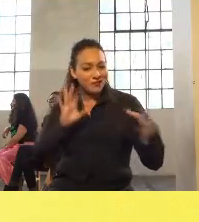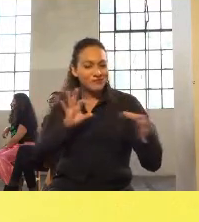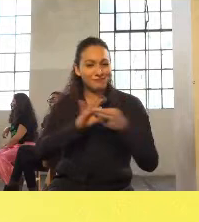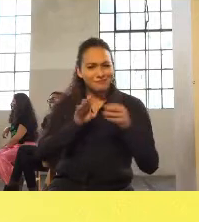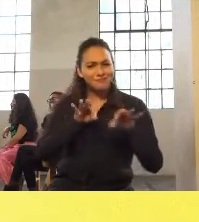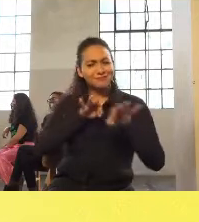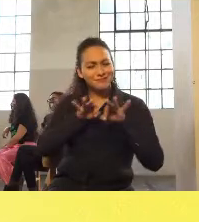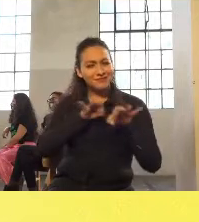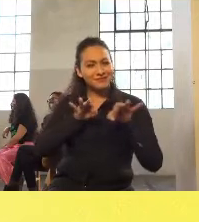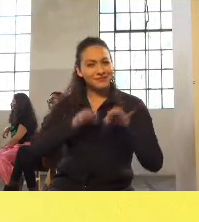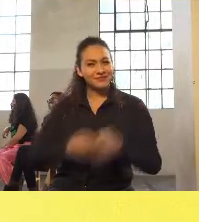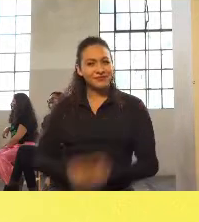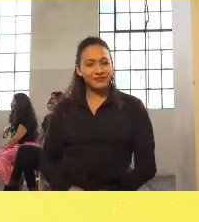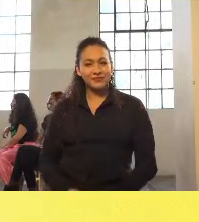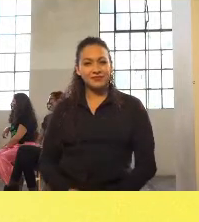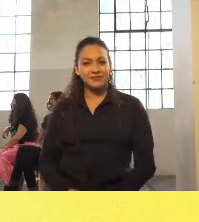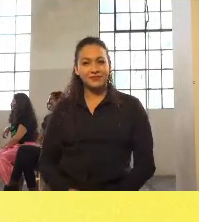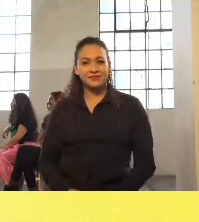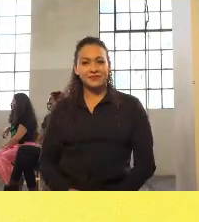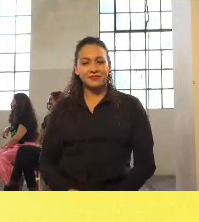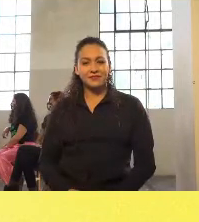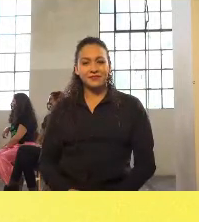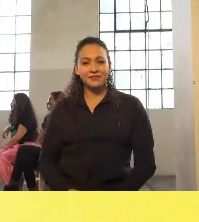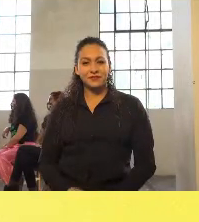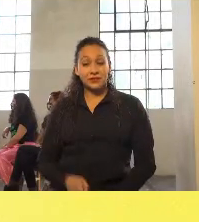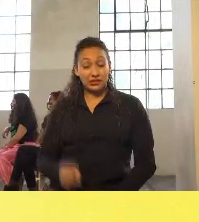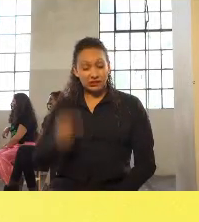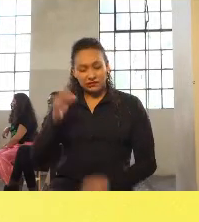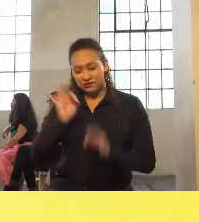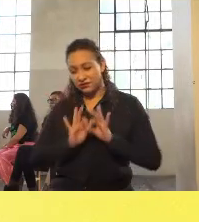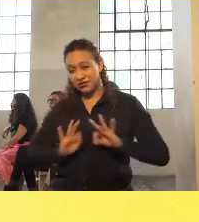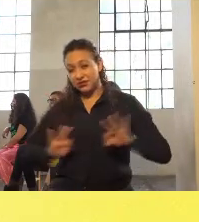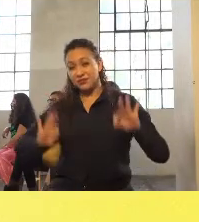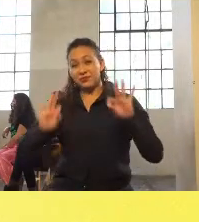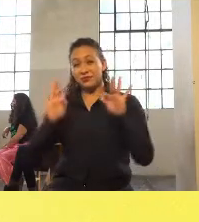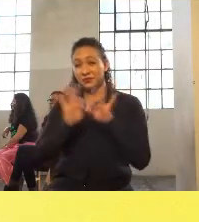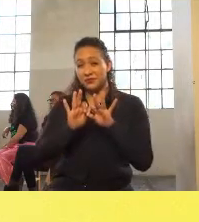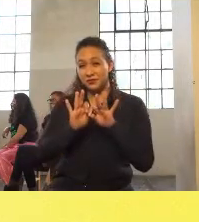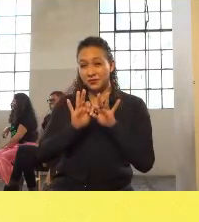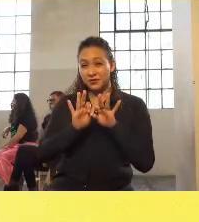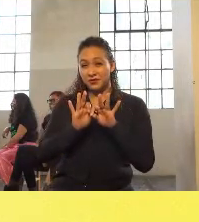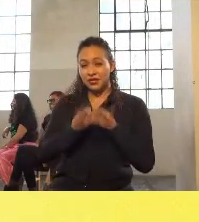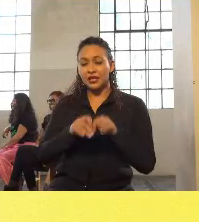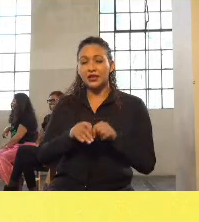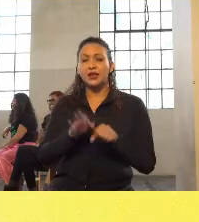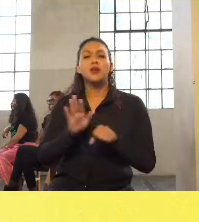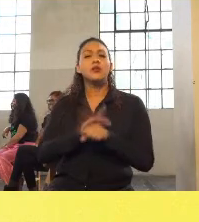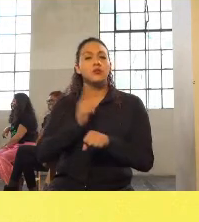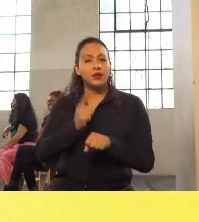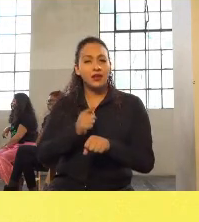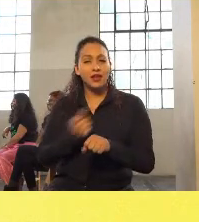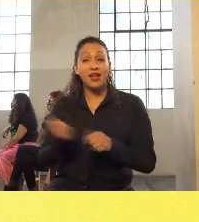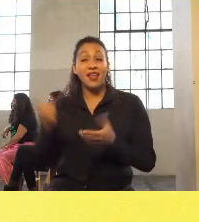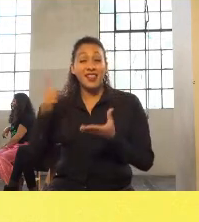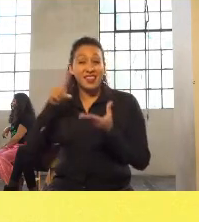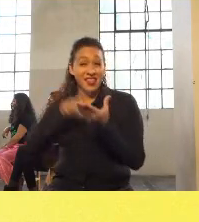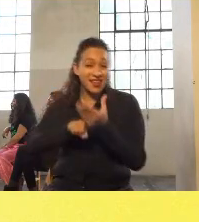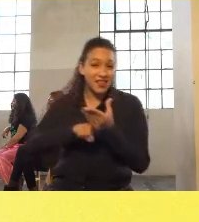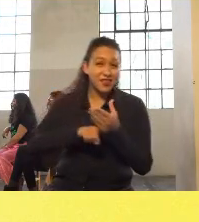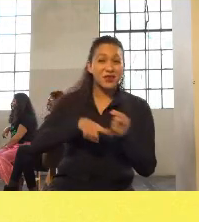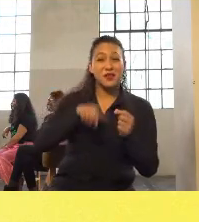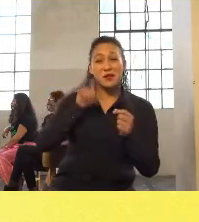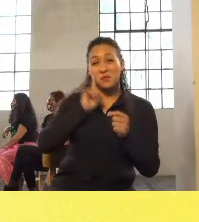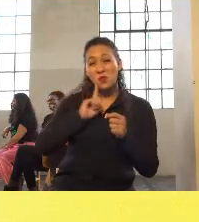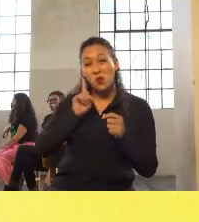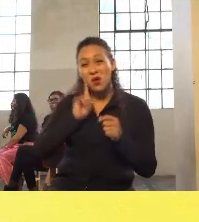Igual sí. Creo que es muy importante eso, porque también dentro del activismo, dentro del arte, dentro